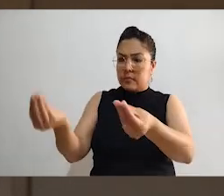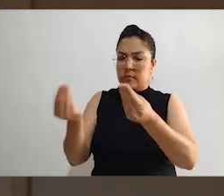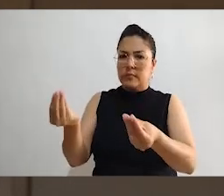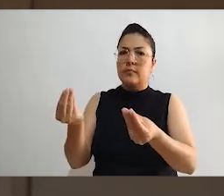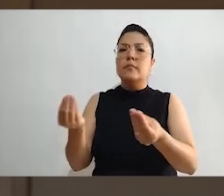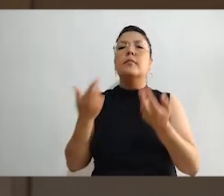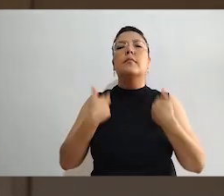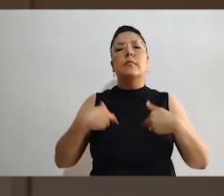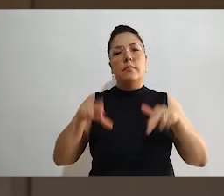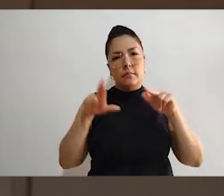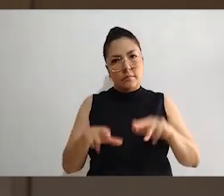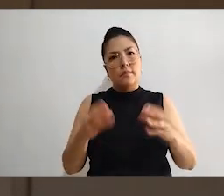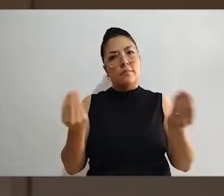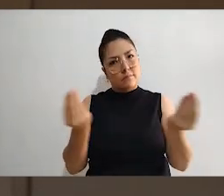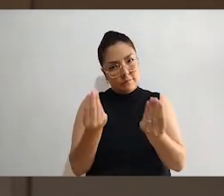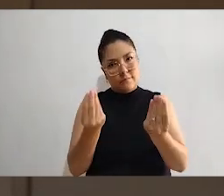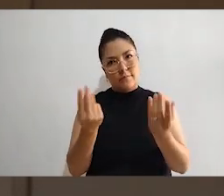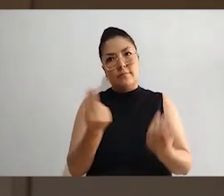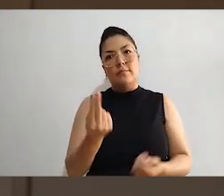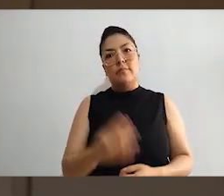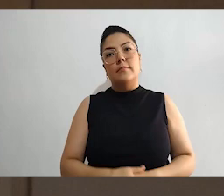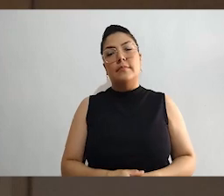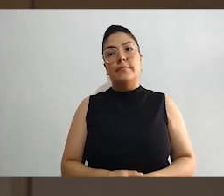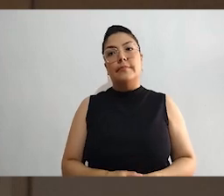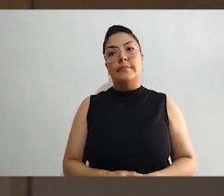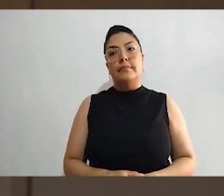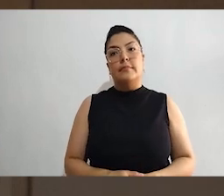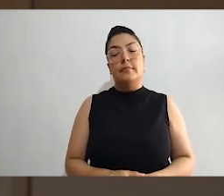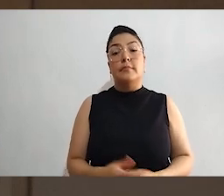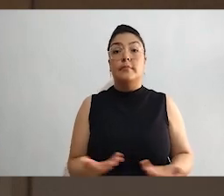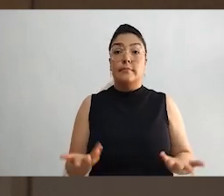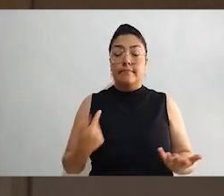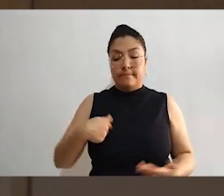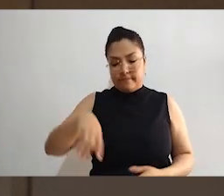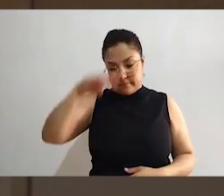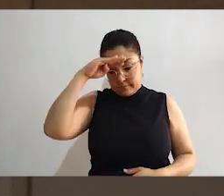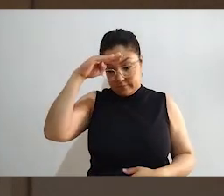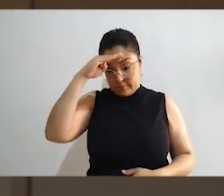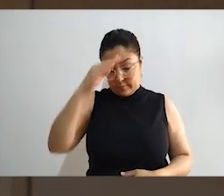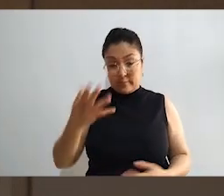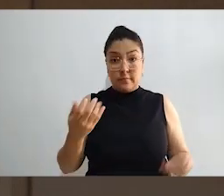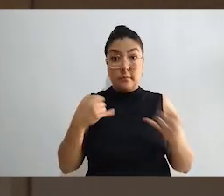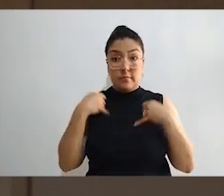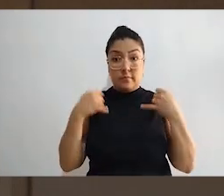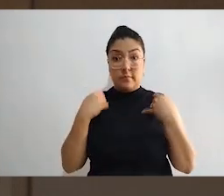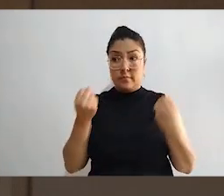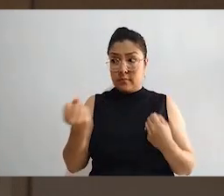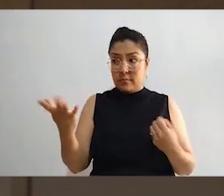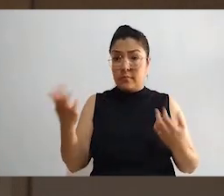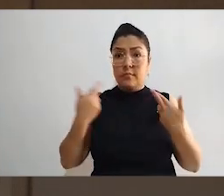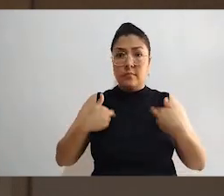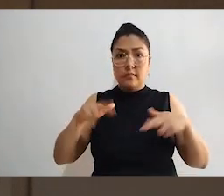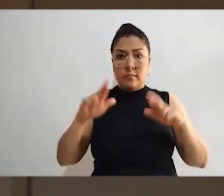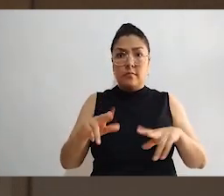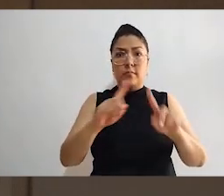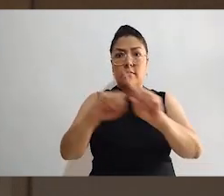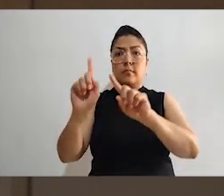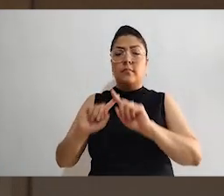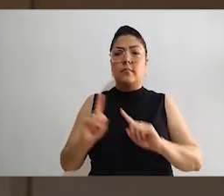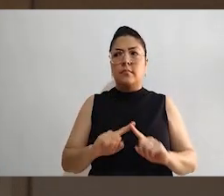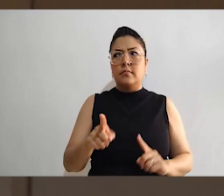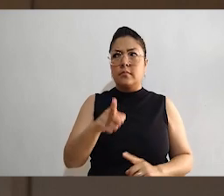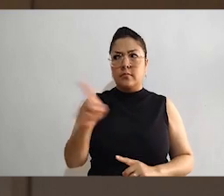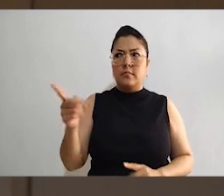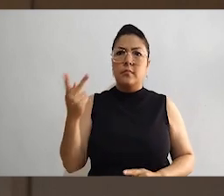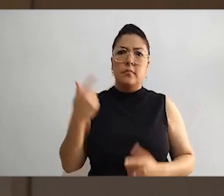yo la meditaría, porque tendría que ver la efectividad de su representación, si se funciona a través